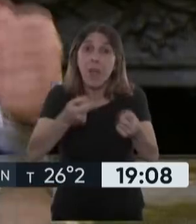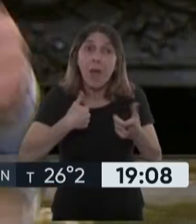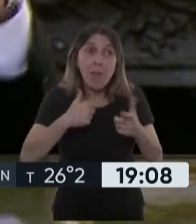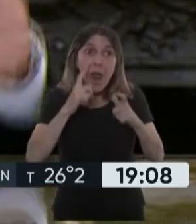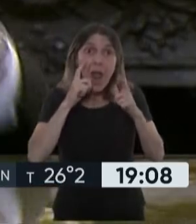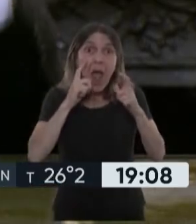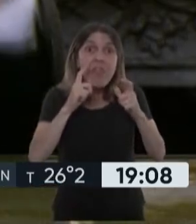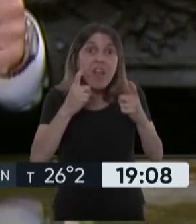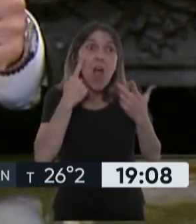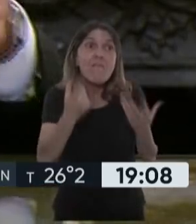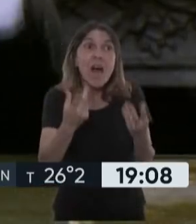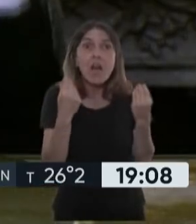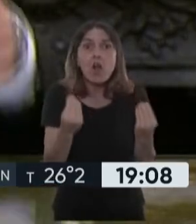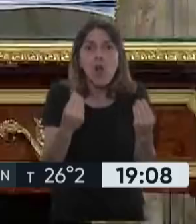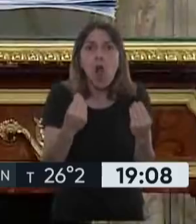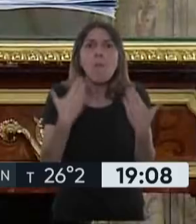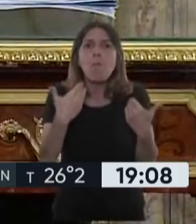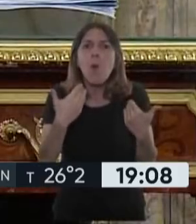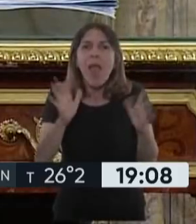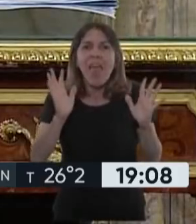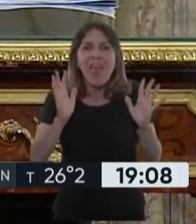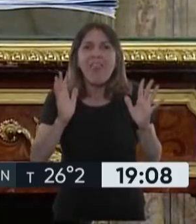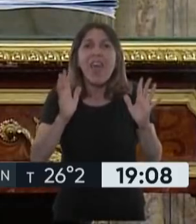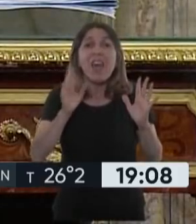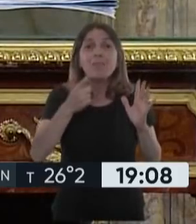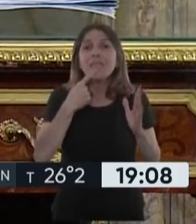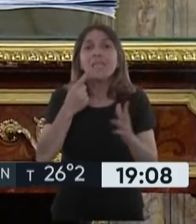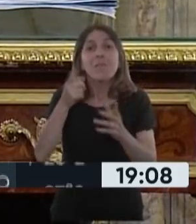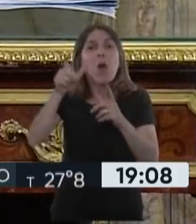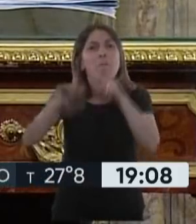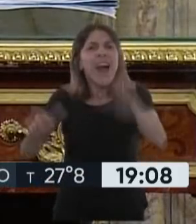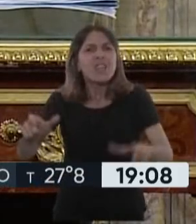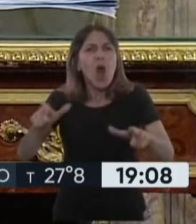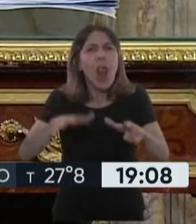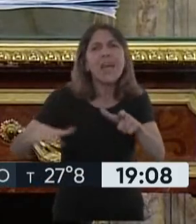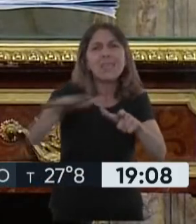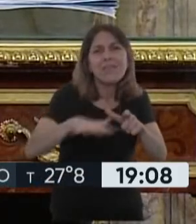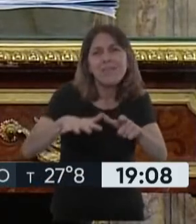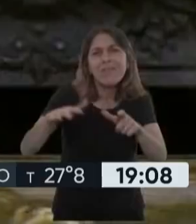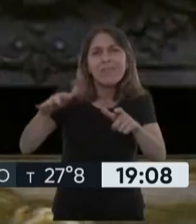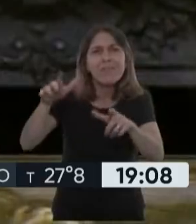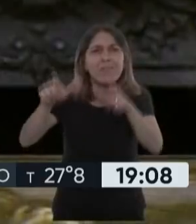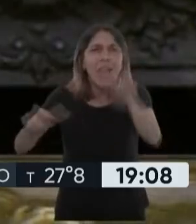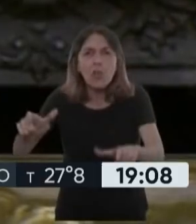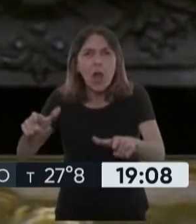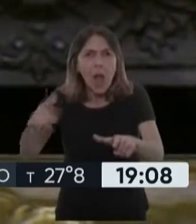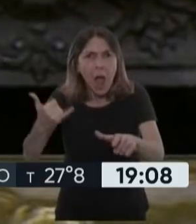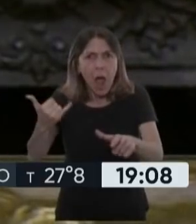qué modo ponemos en potenciamos a esa economía popular que existe, que es muy fuerte, que realmente